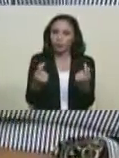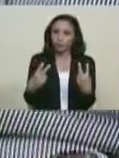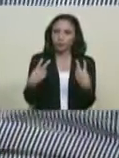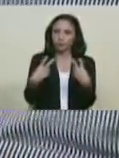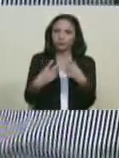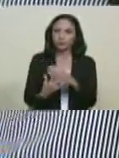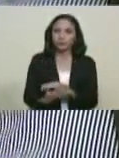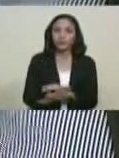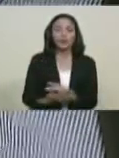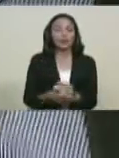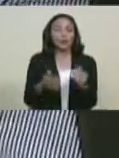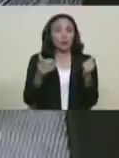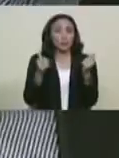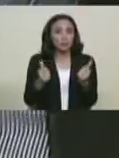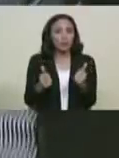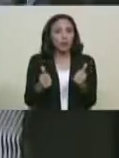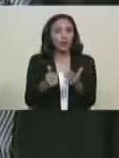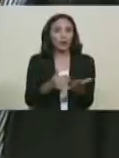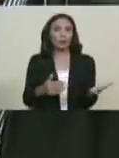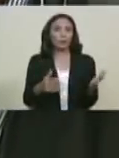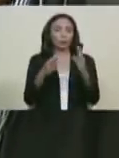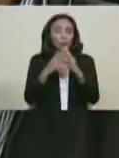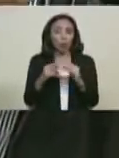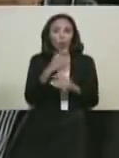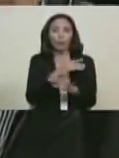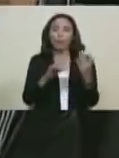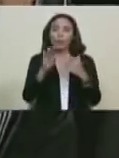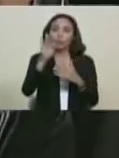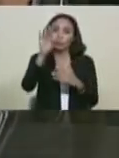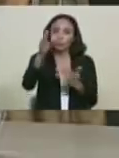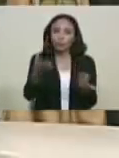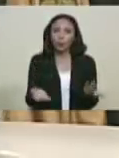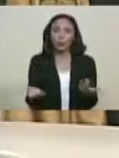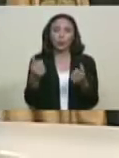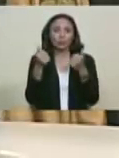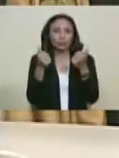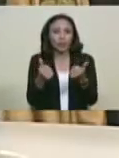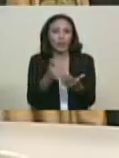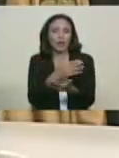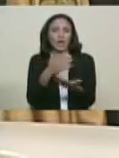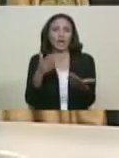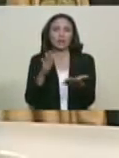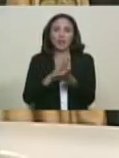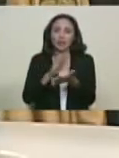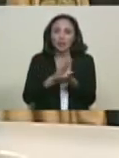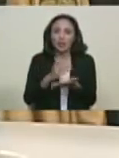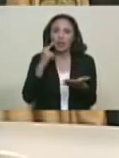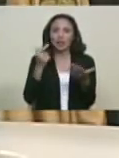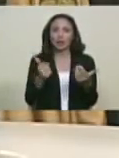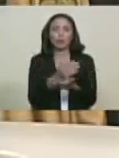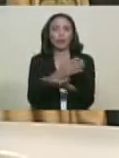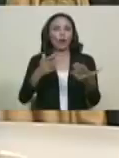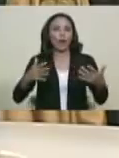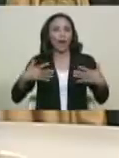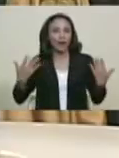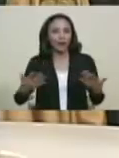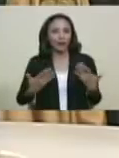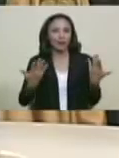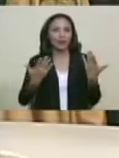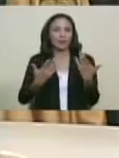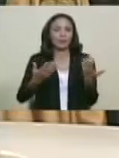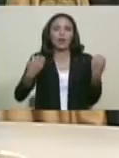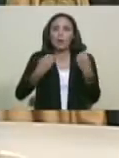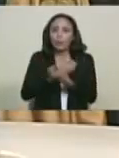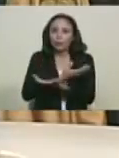por el bien de las presentes y futuras generaciones por el bien y felicidad de nuestra amada venezuela